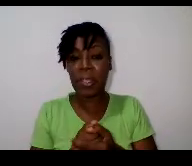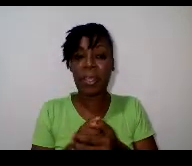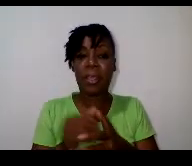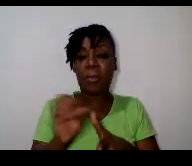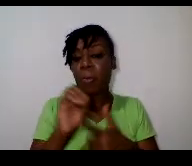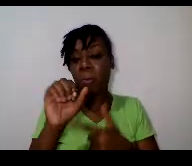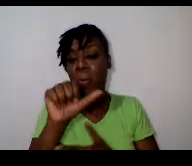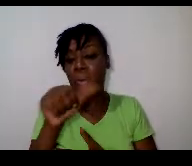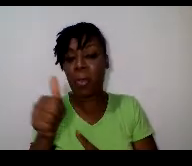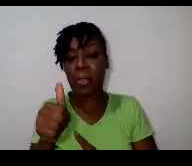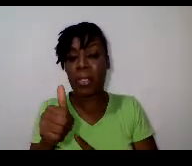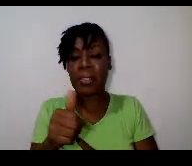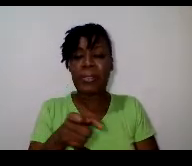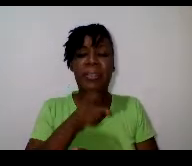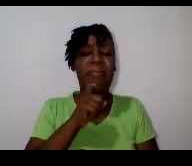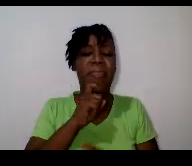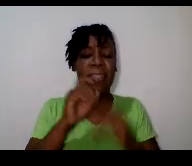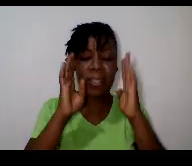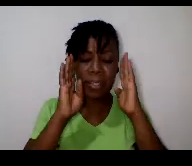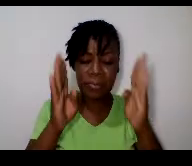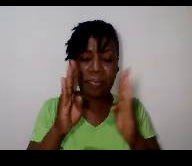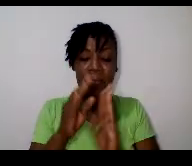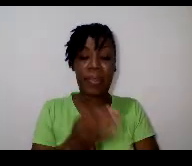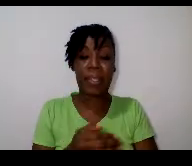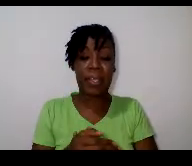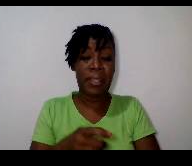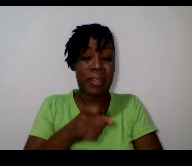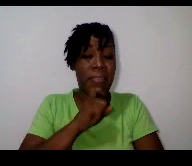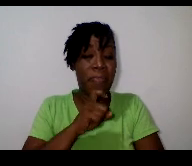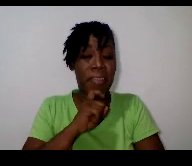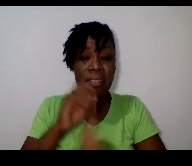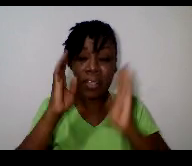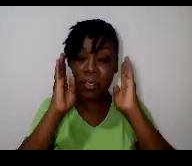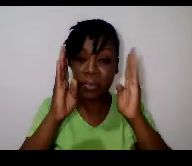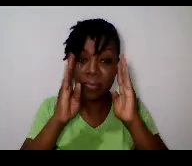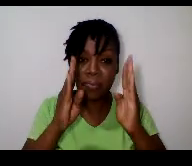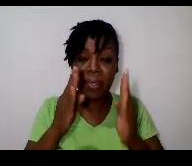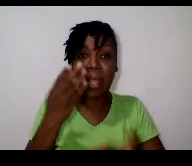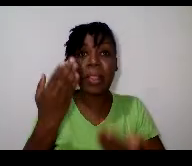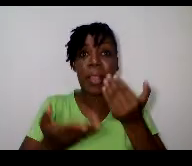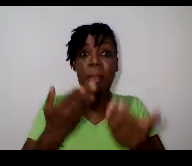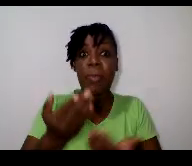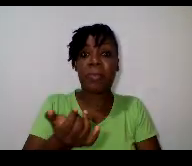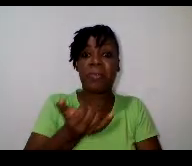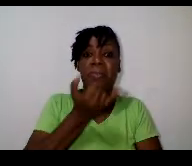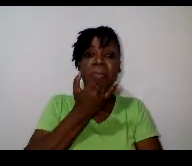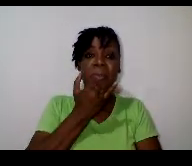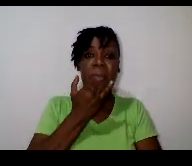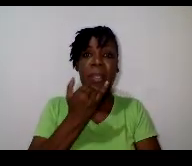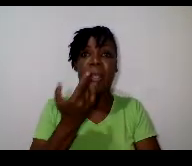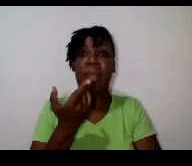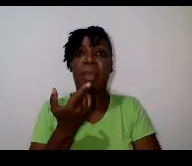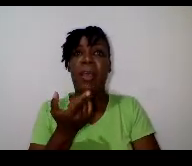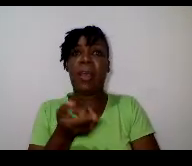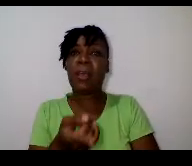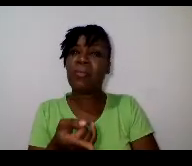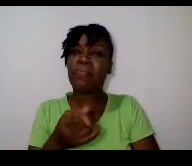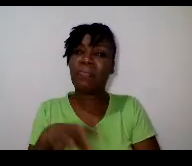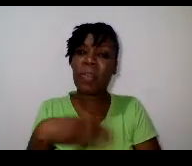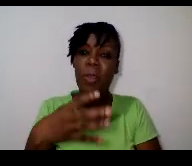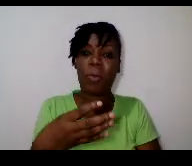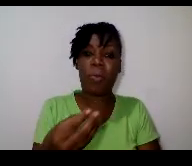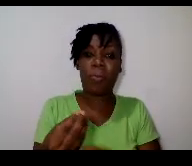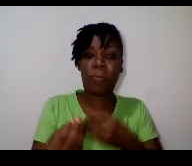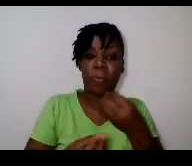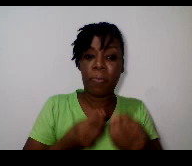la atención. Eso significa que les cuesta poner atención. Nos podemos equivocar y confundir y pensar que como pueden pasar mucho